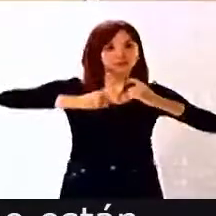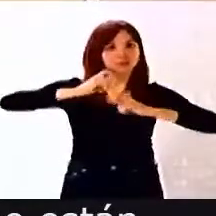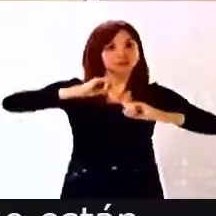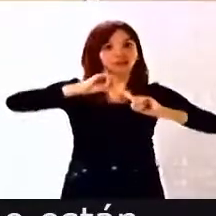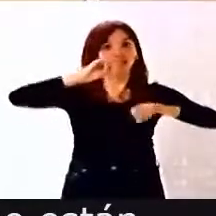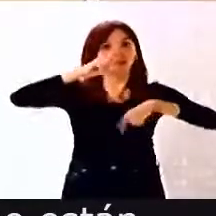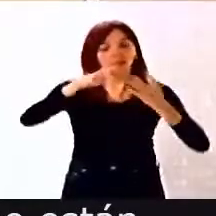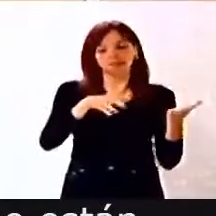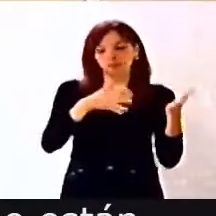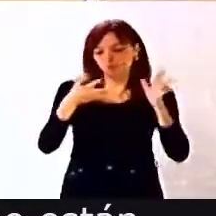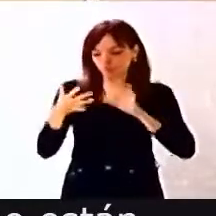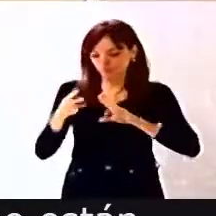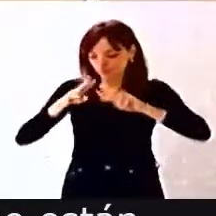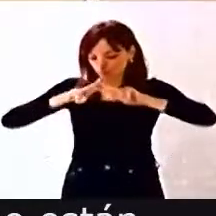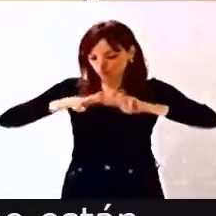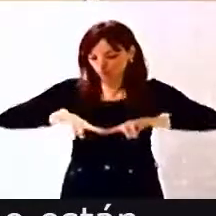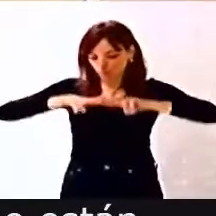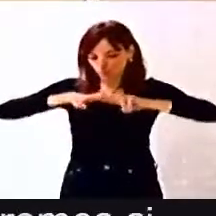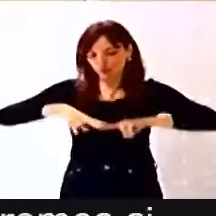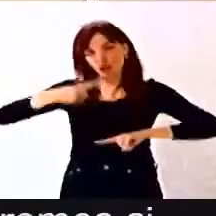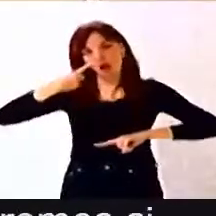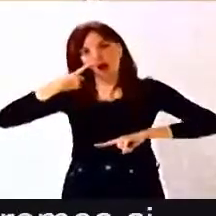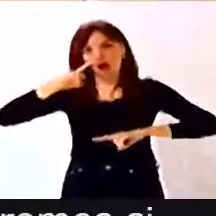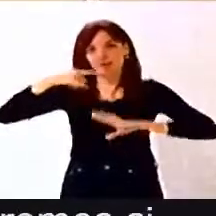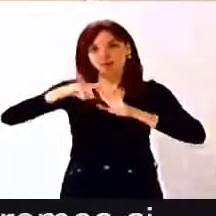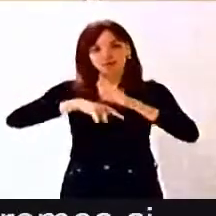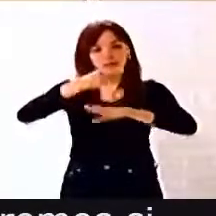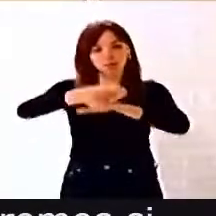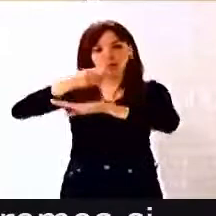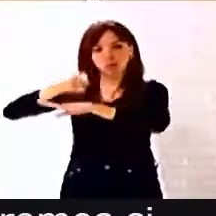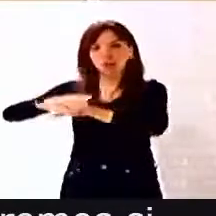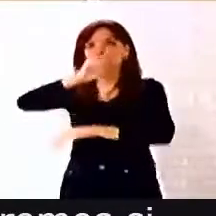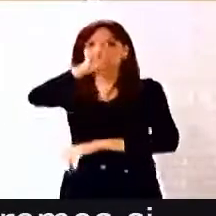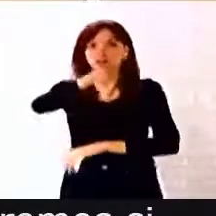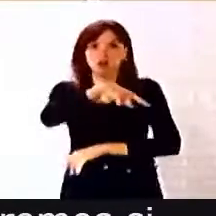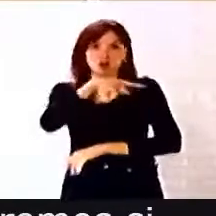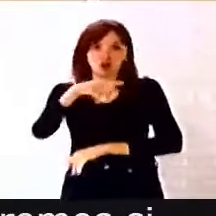valoraremos si adoptar alguna medida en alguna de las localidades.